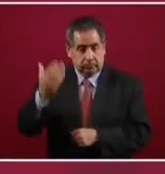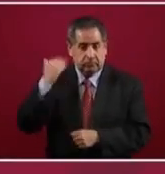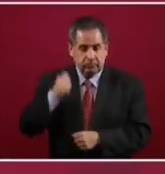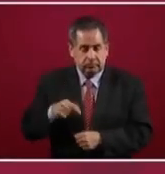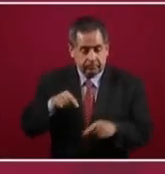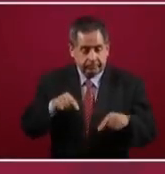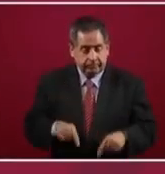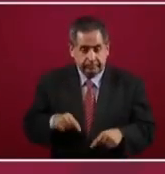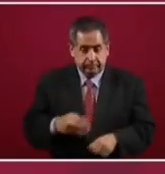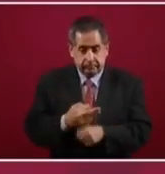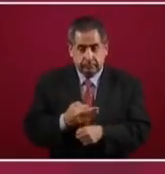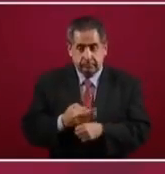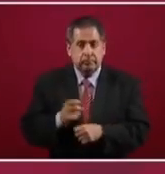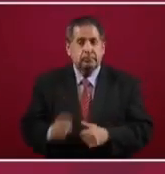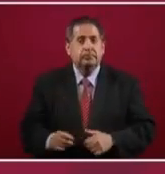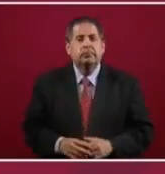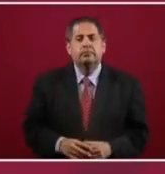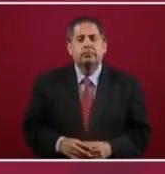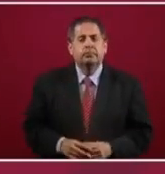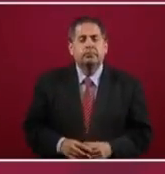a estas alturas,